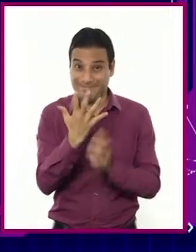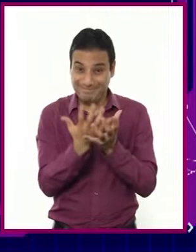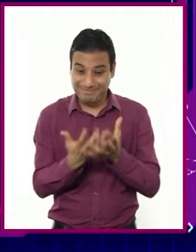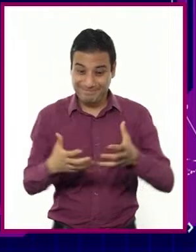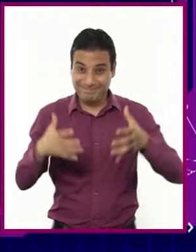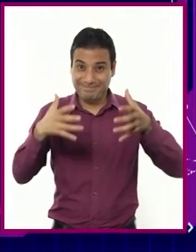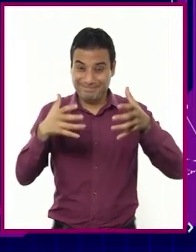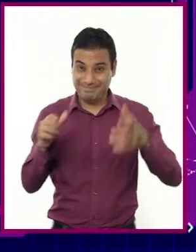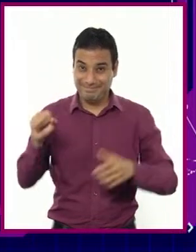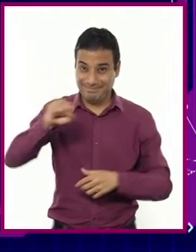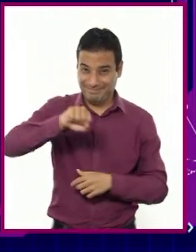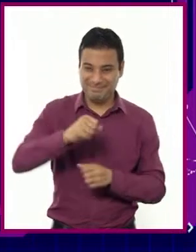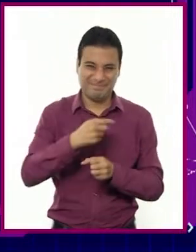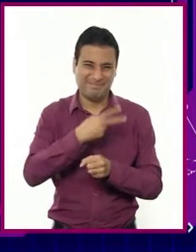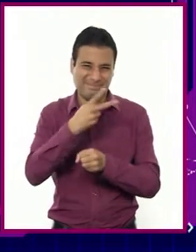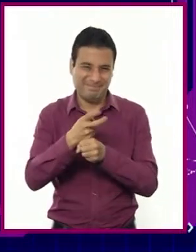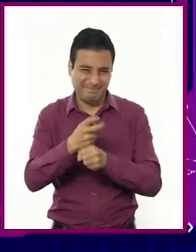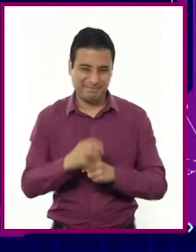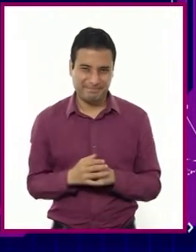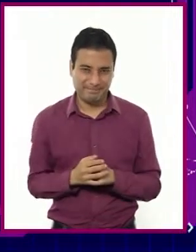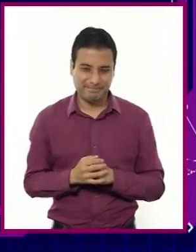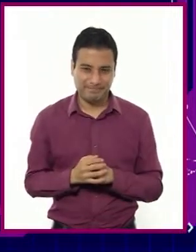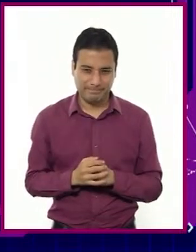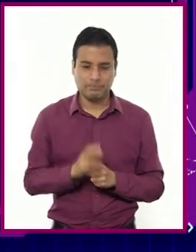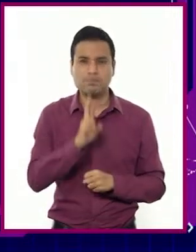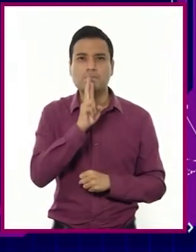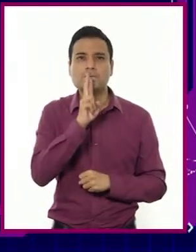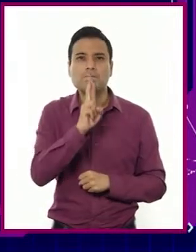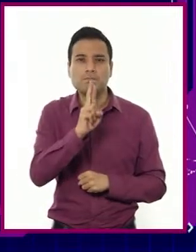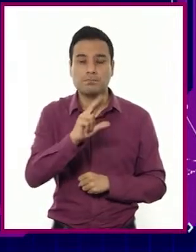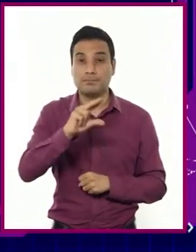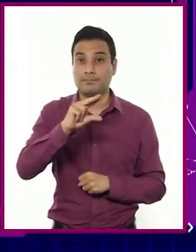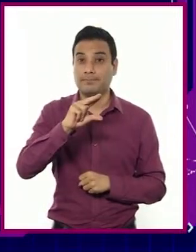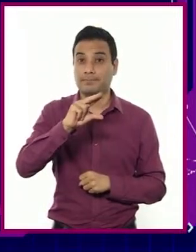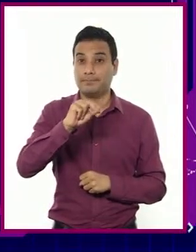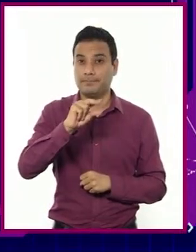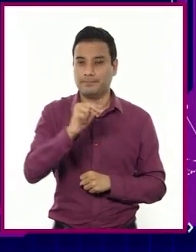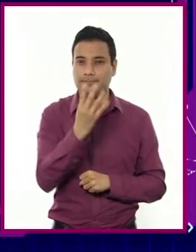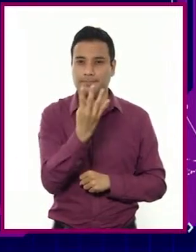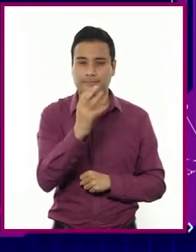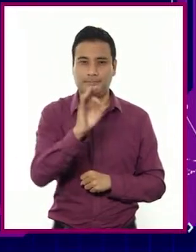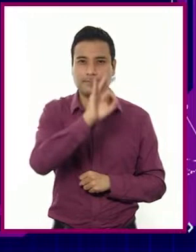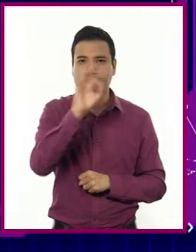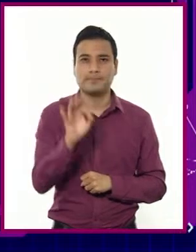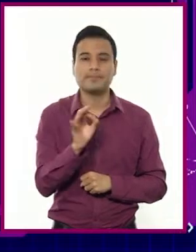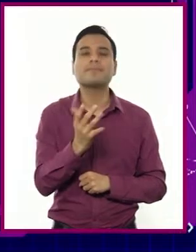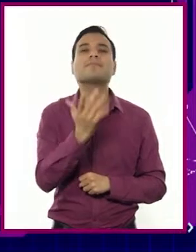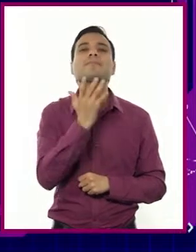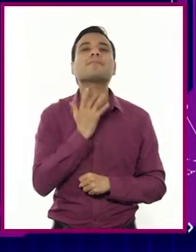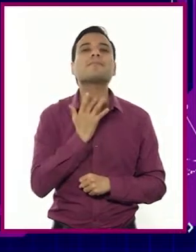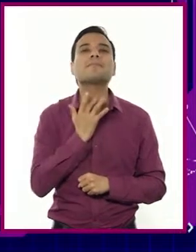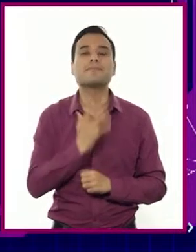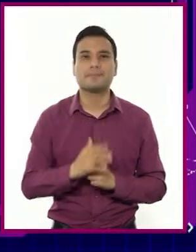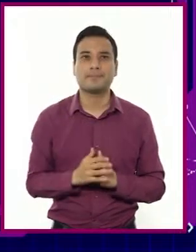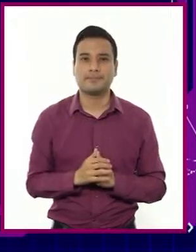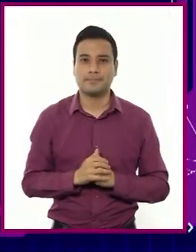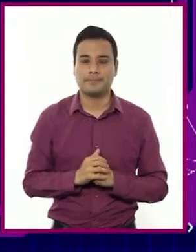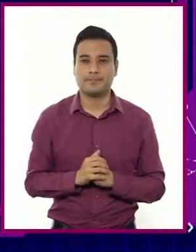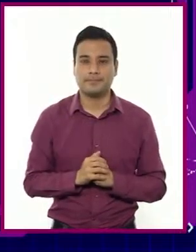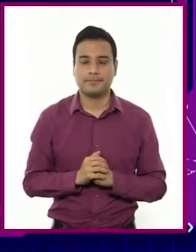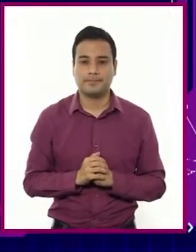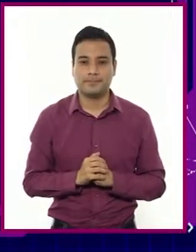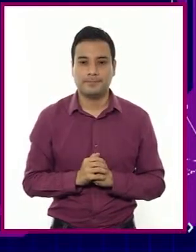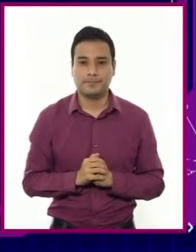la segunda disolución, para obtener una mezcla de alcohol con una concentración del 84%